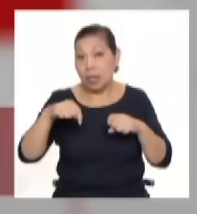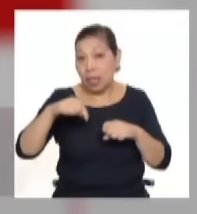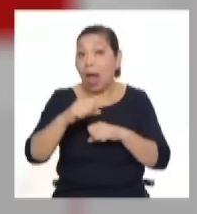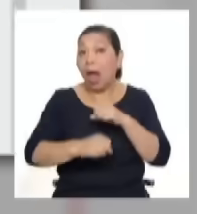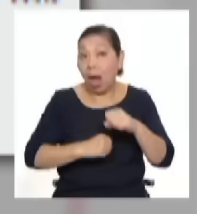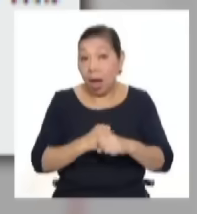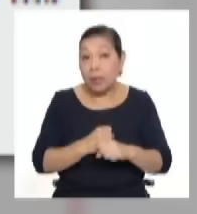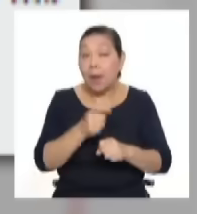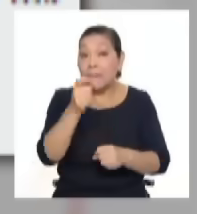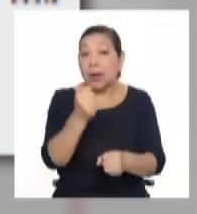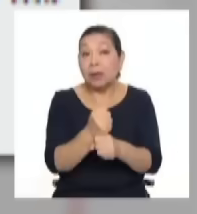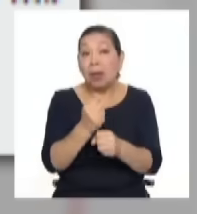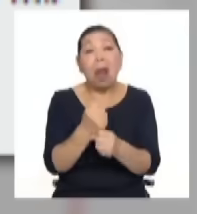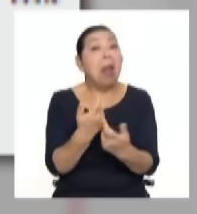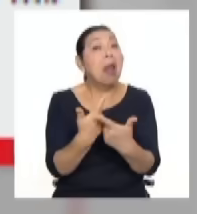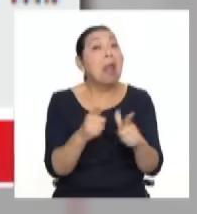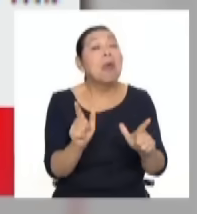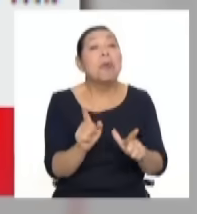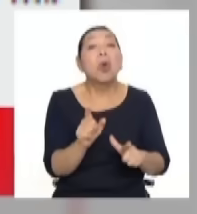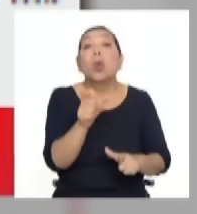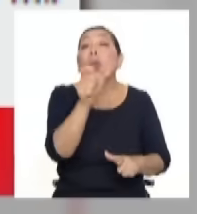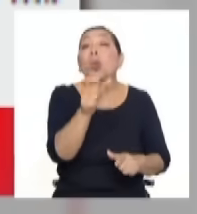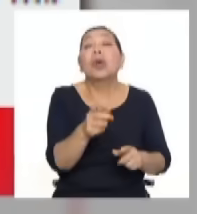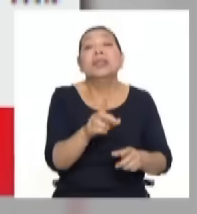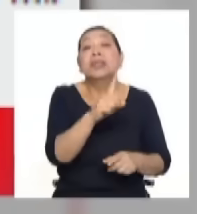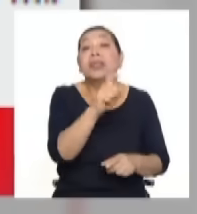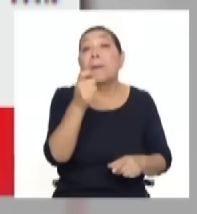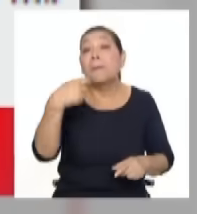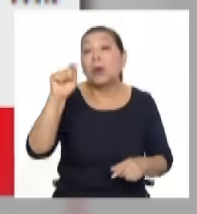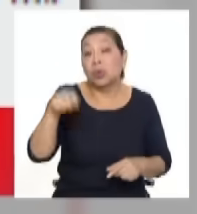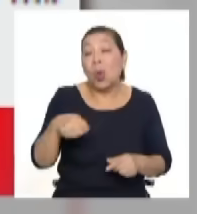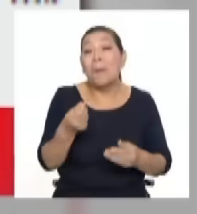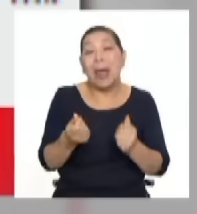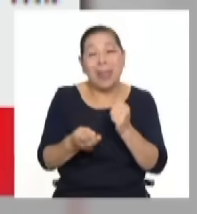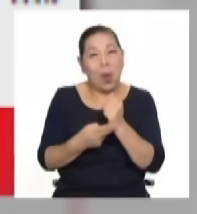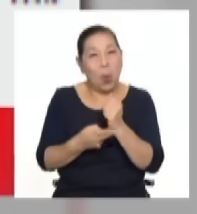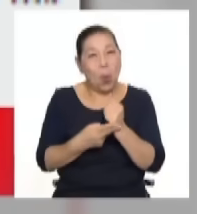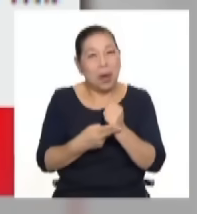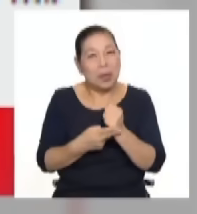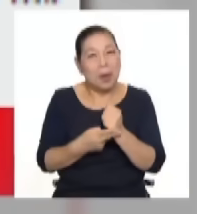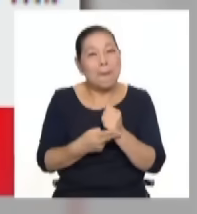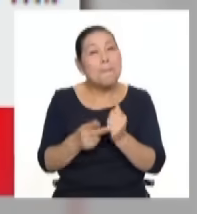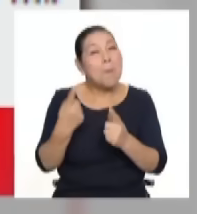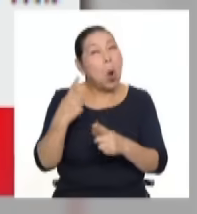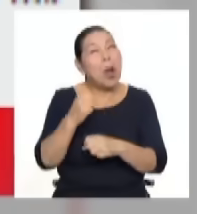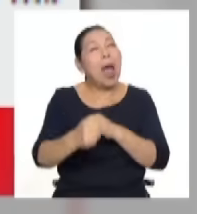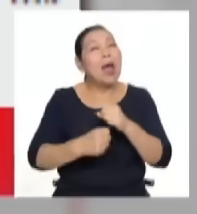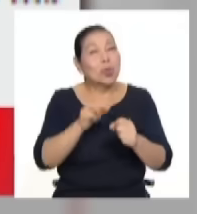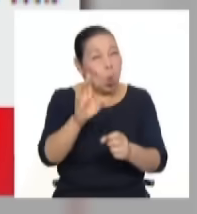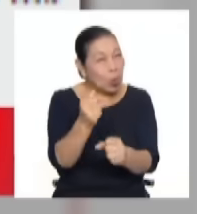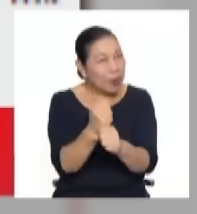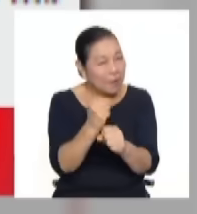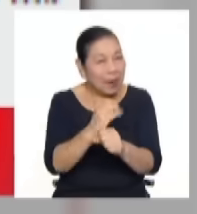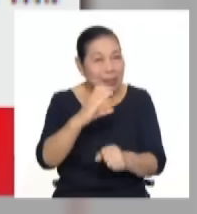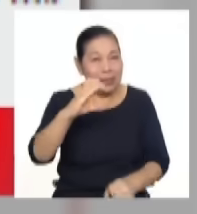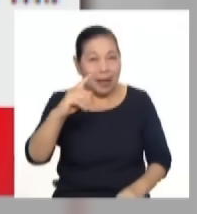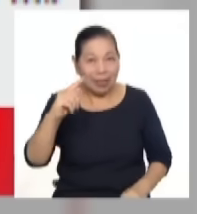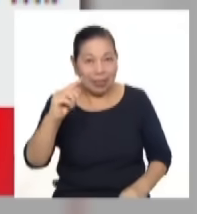2024 a los trabajadores la libre disposición del 100% de los depósitos por compensación por tiempo de servicio